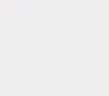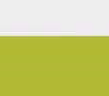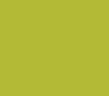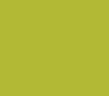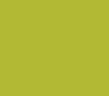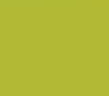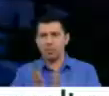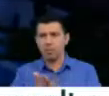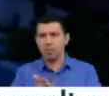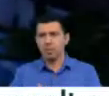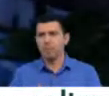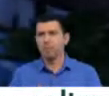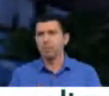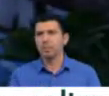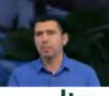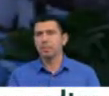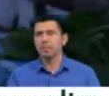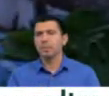Antro.com.